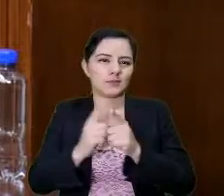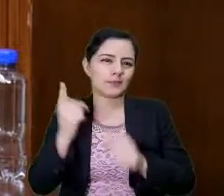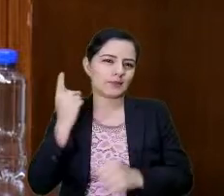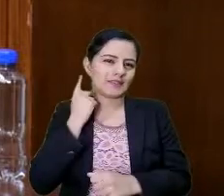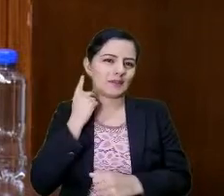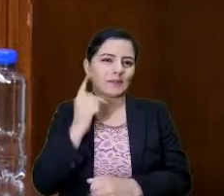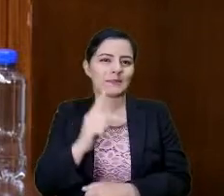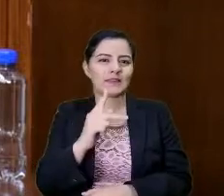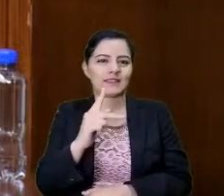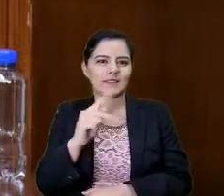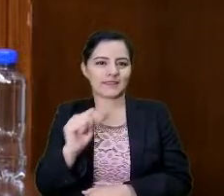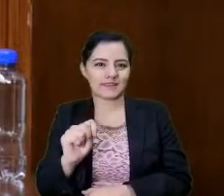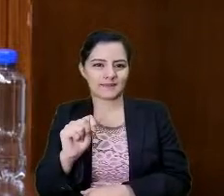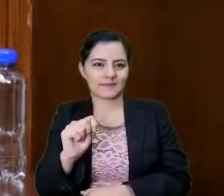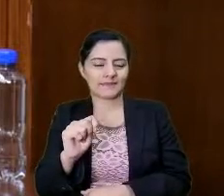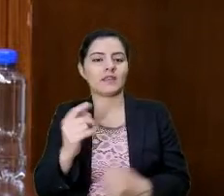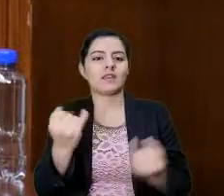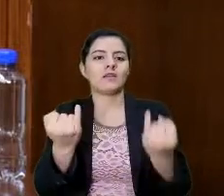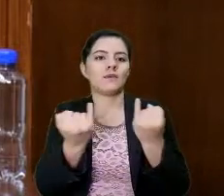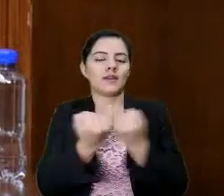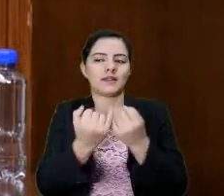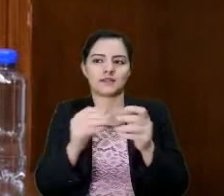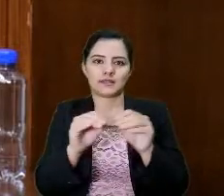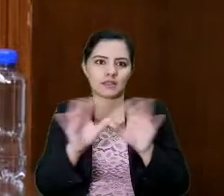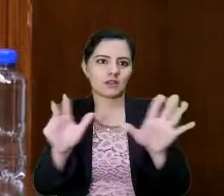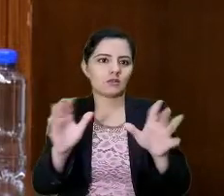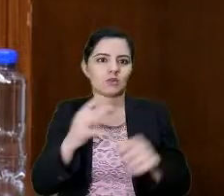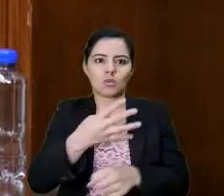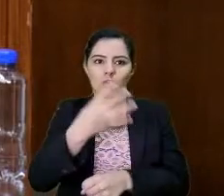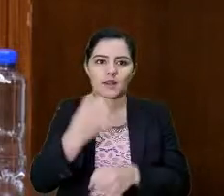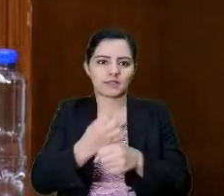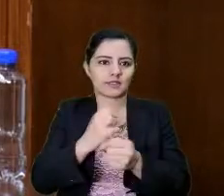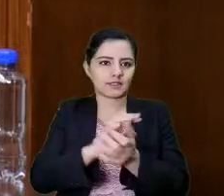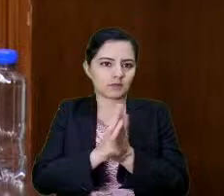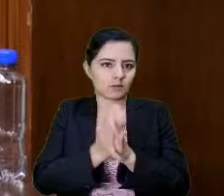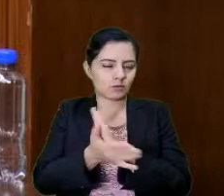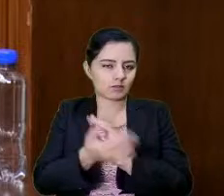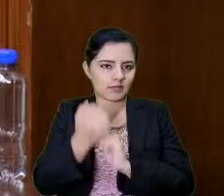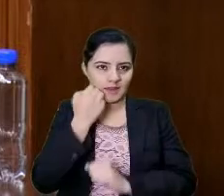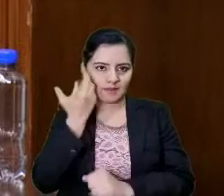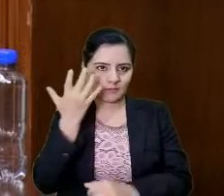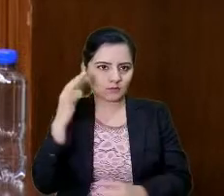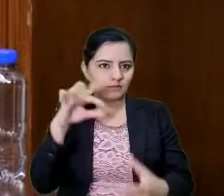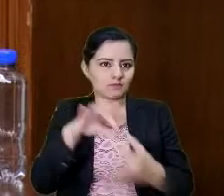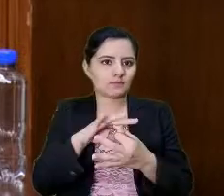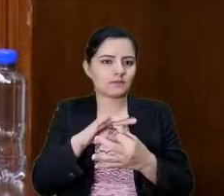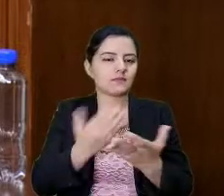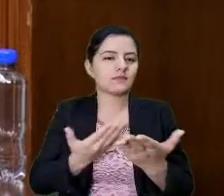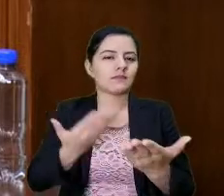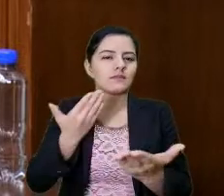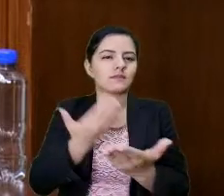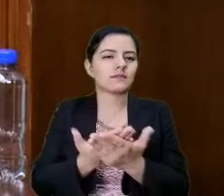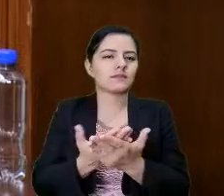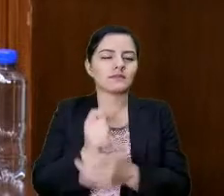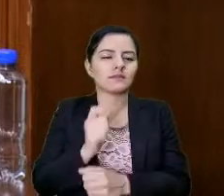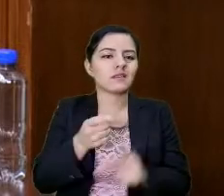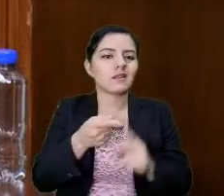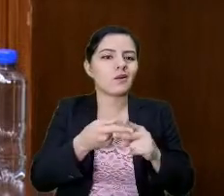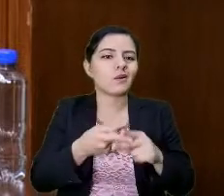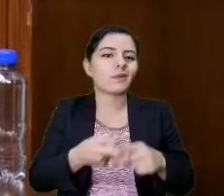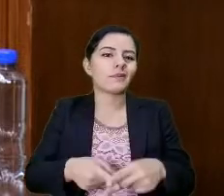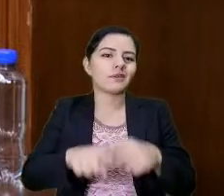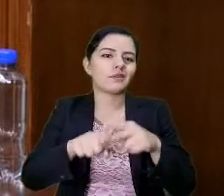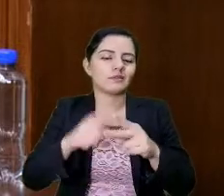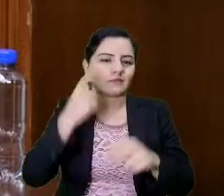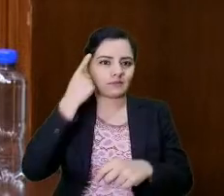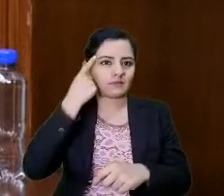en congruencia, por supuesto, con la Cuarta Transformación, lo presentamos como el digno comienzo para un